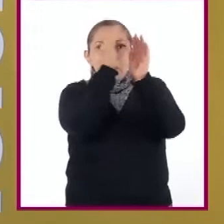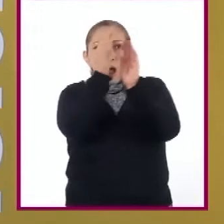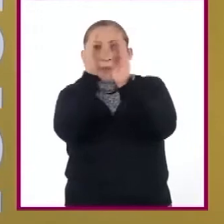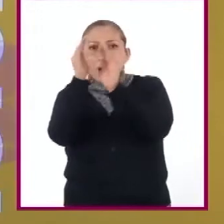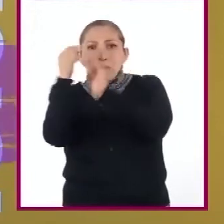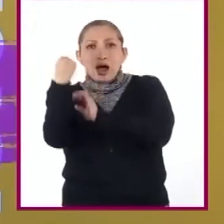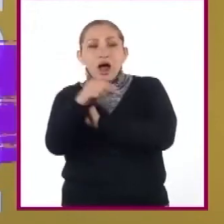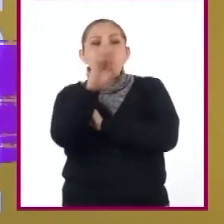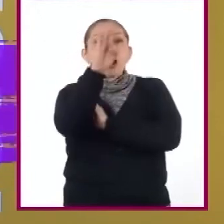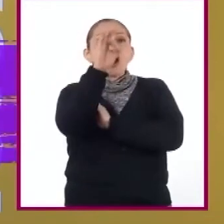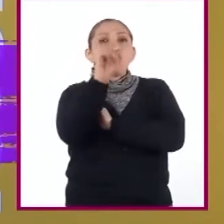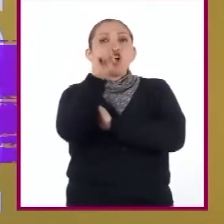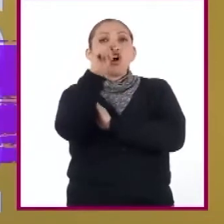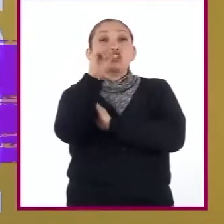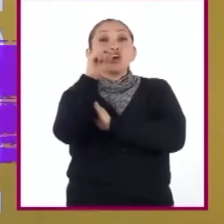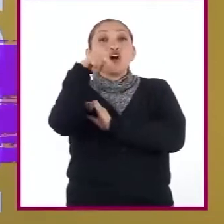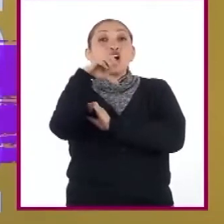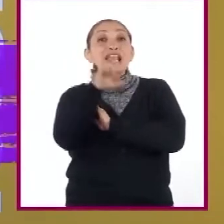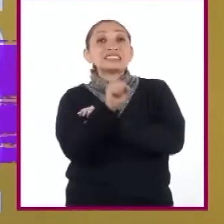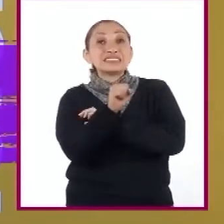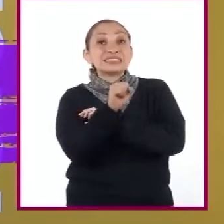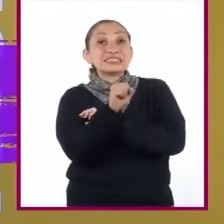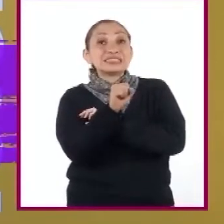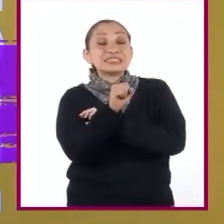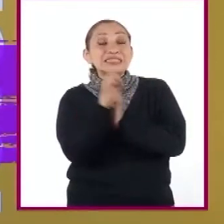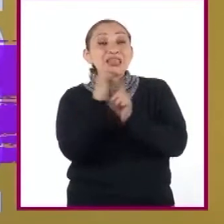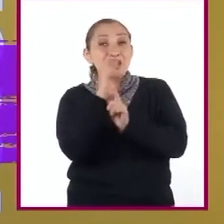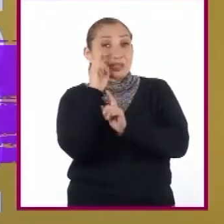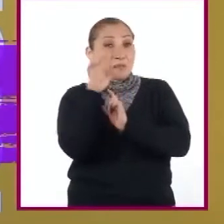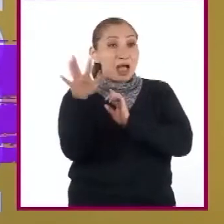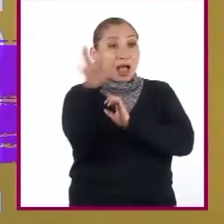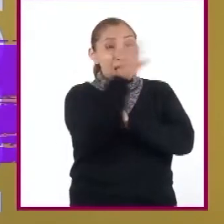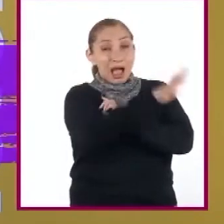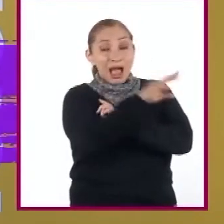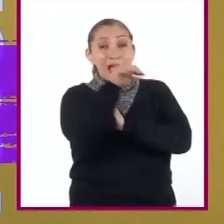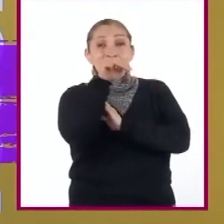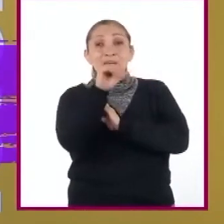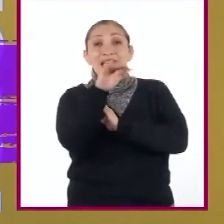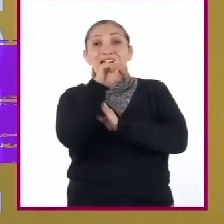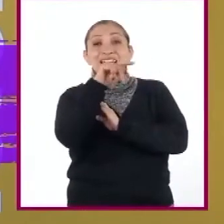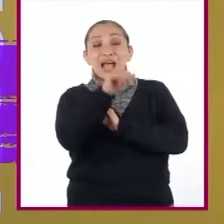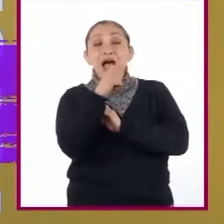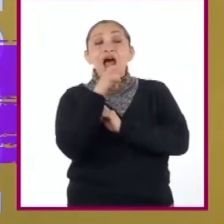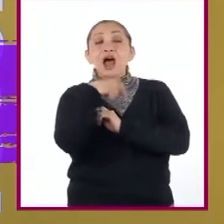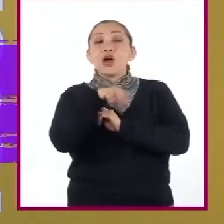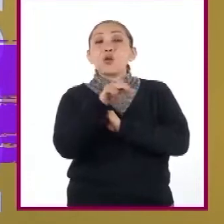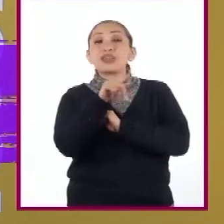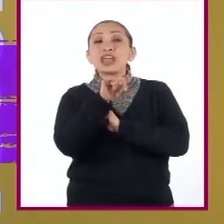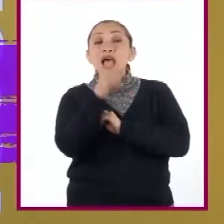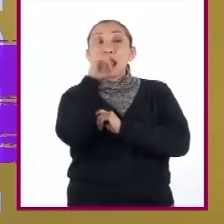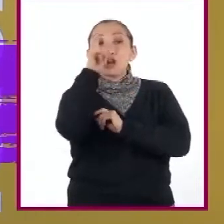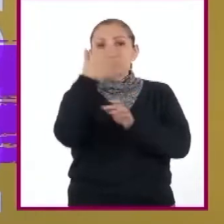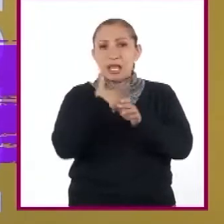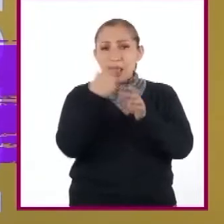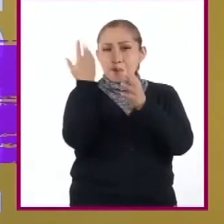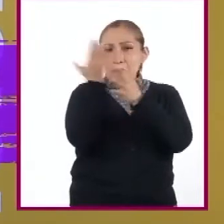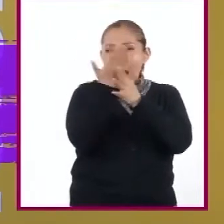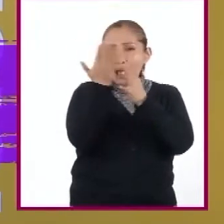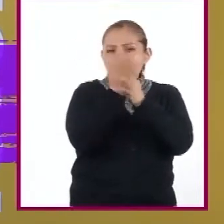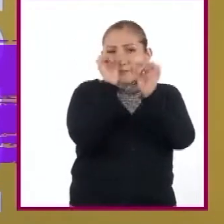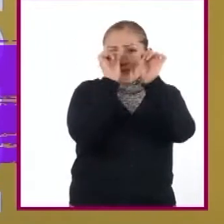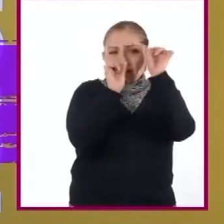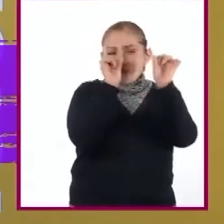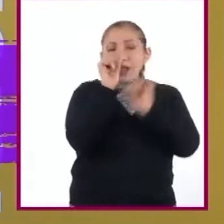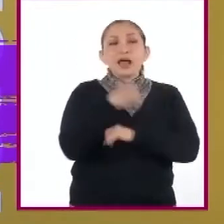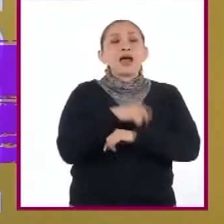individuales llamados fotones. Así, desde el punto de vista de la mecánica cuántica, la luz se compone de partículas. Quizá